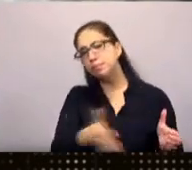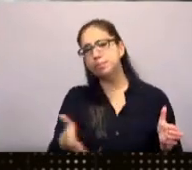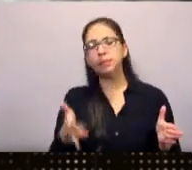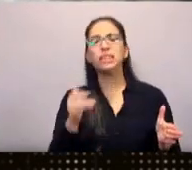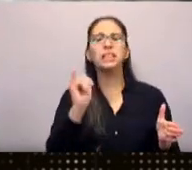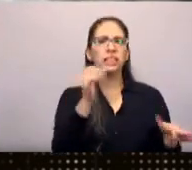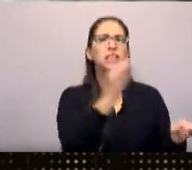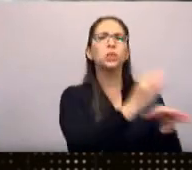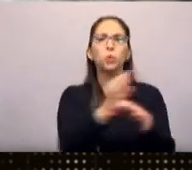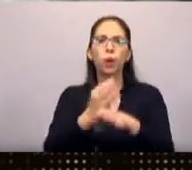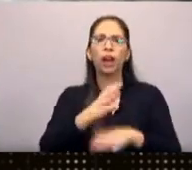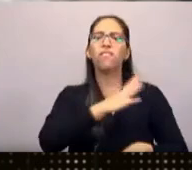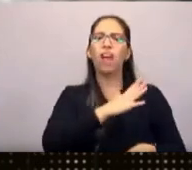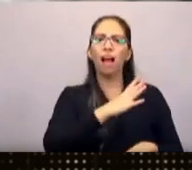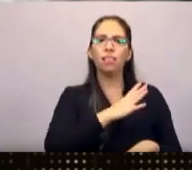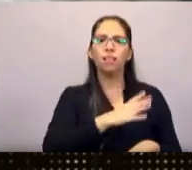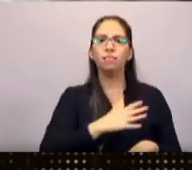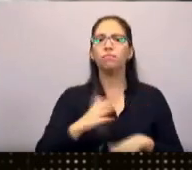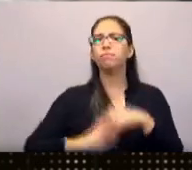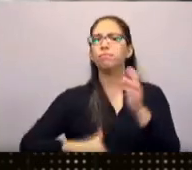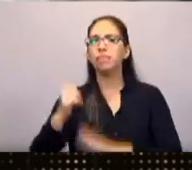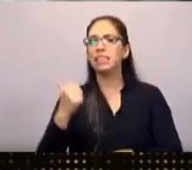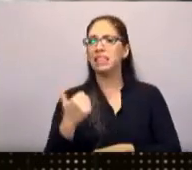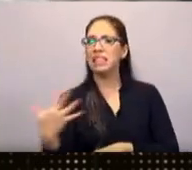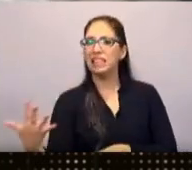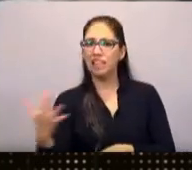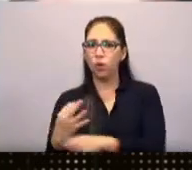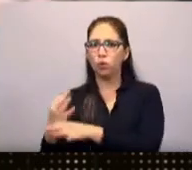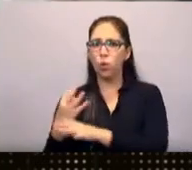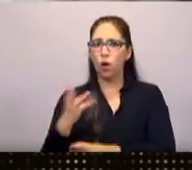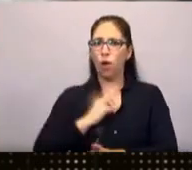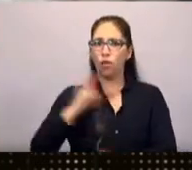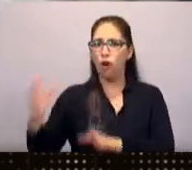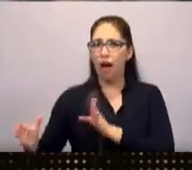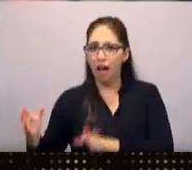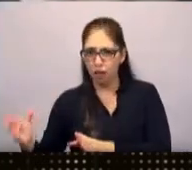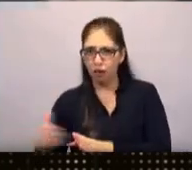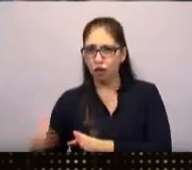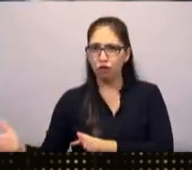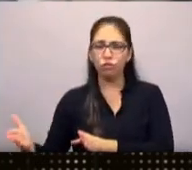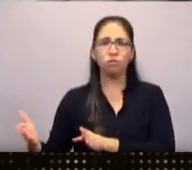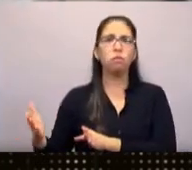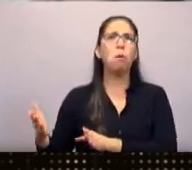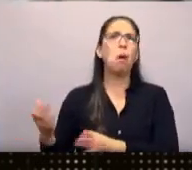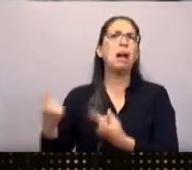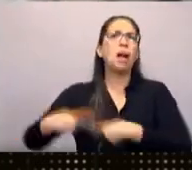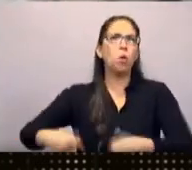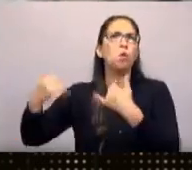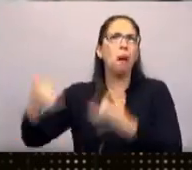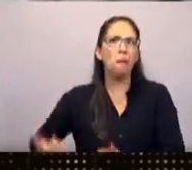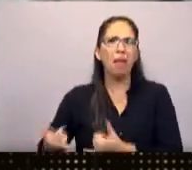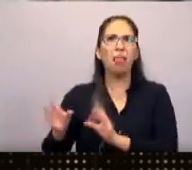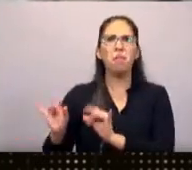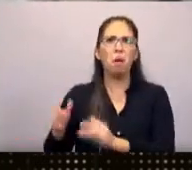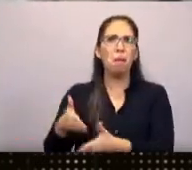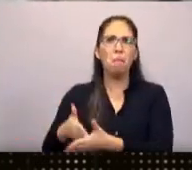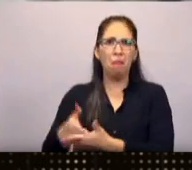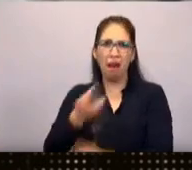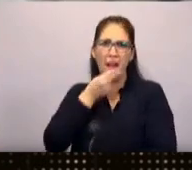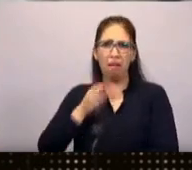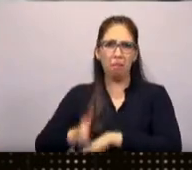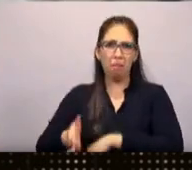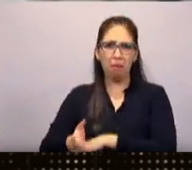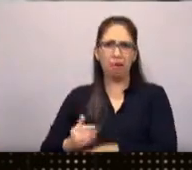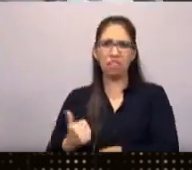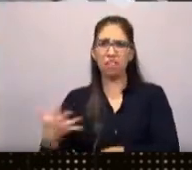faltaban escuelas habían construido 65 durante 4 años sin estas dificultades con recursos con todo vamos a tener